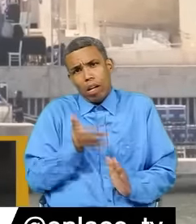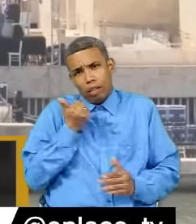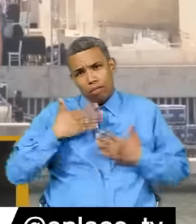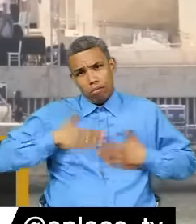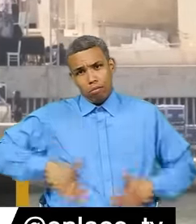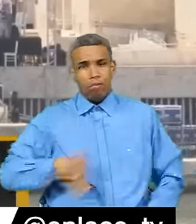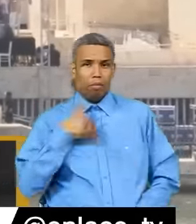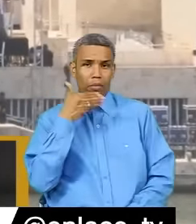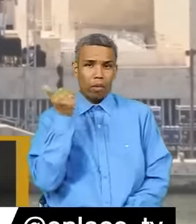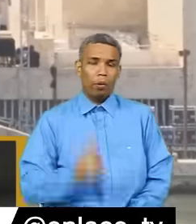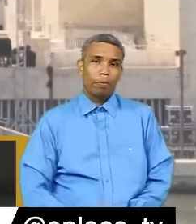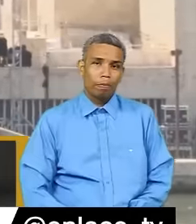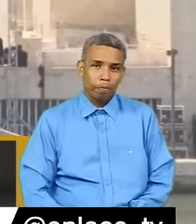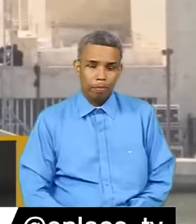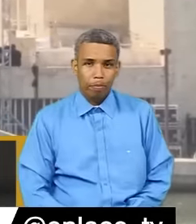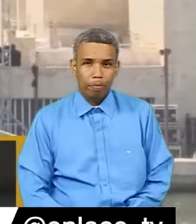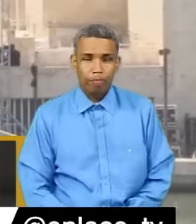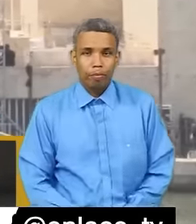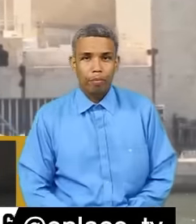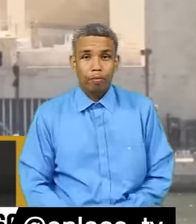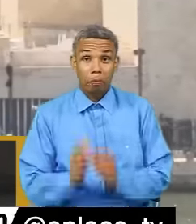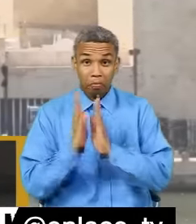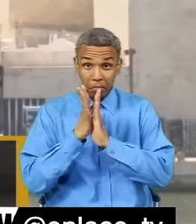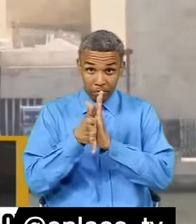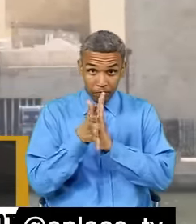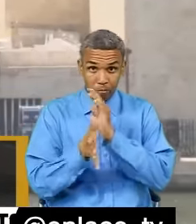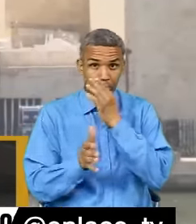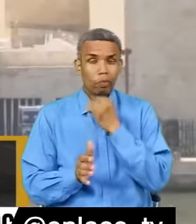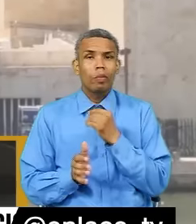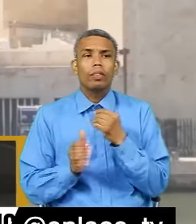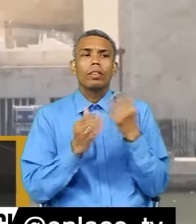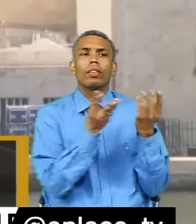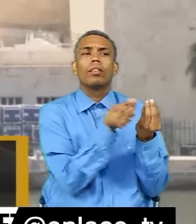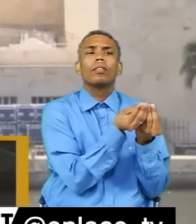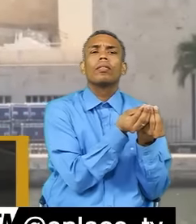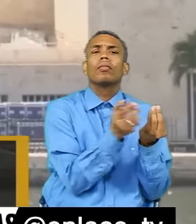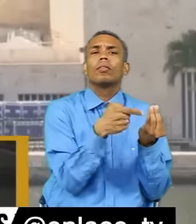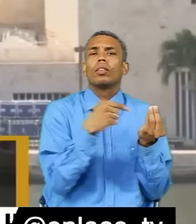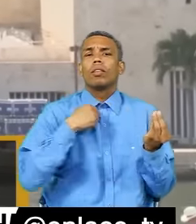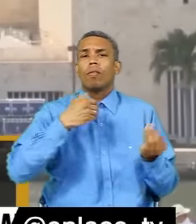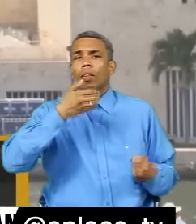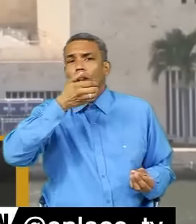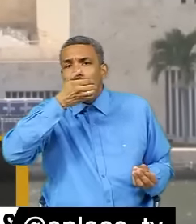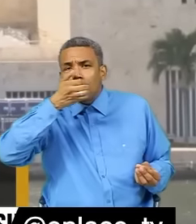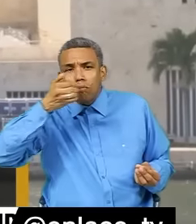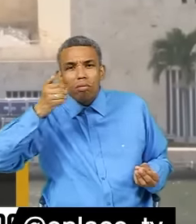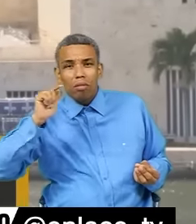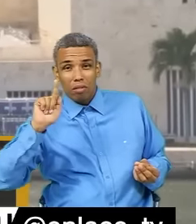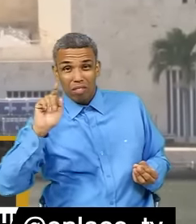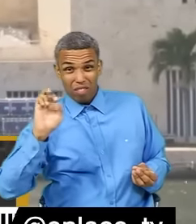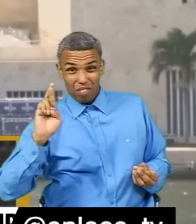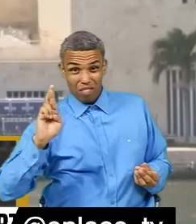esta información, contarles que la delegación de las FARC integrada por su máximo comandante estaría en la ciudad de Cartagena desde el día